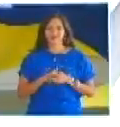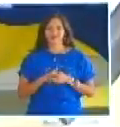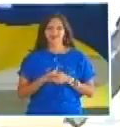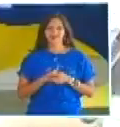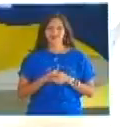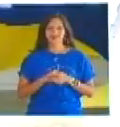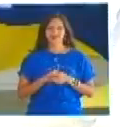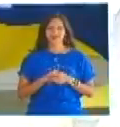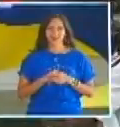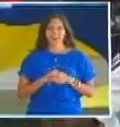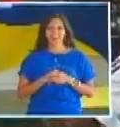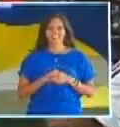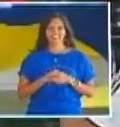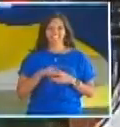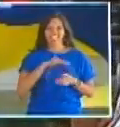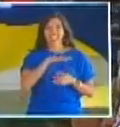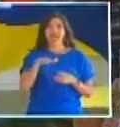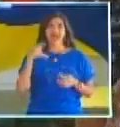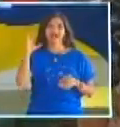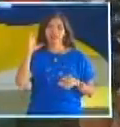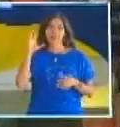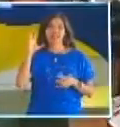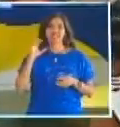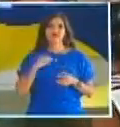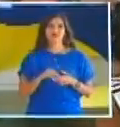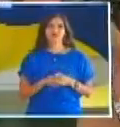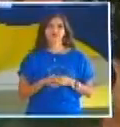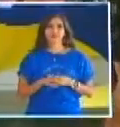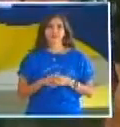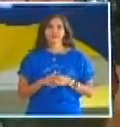Pérez Ampueda, General de la Patria.